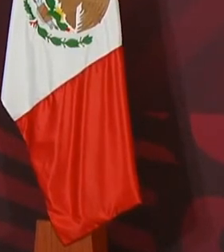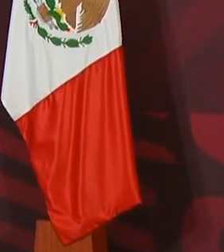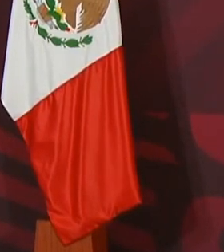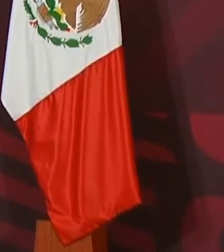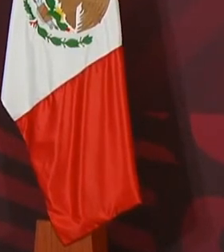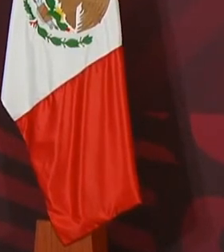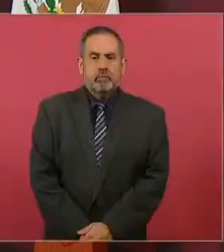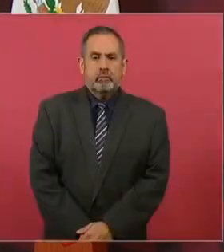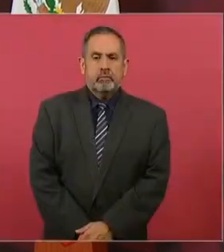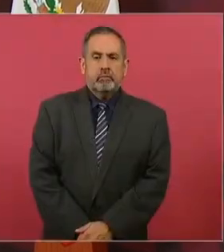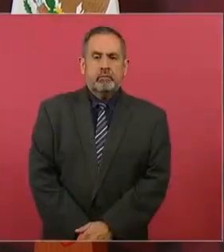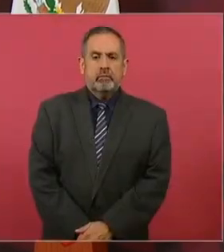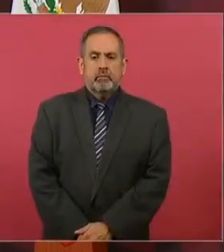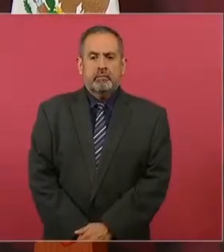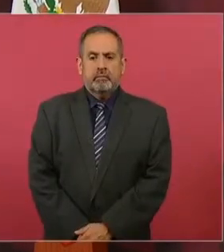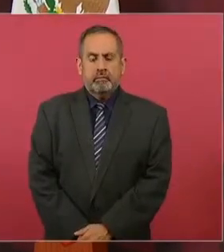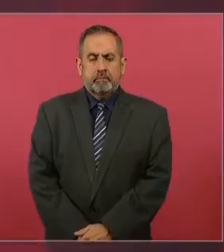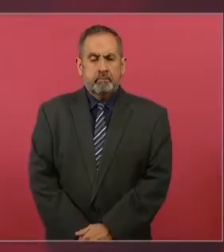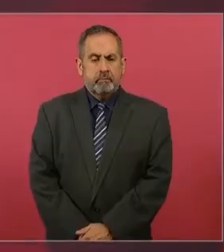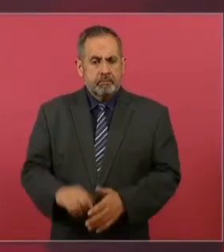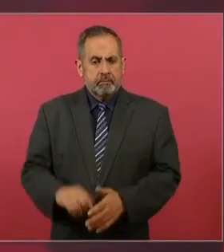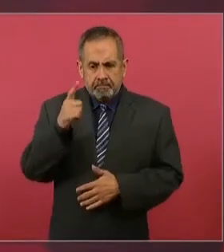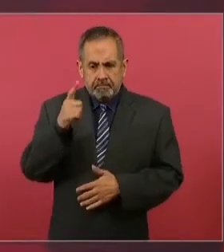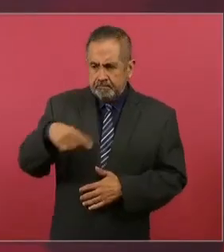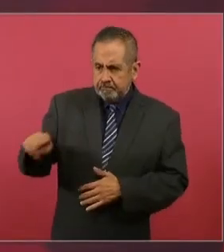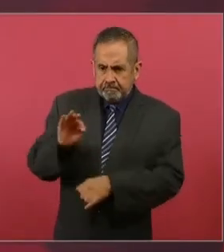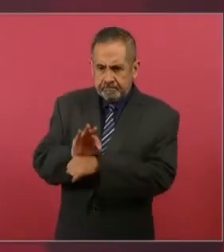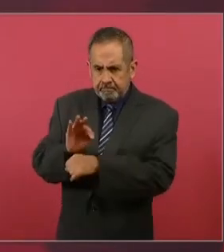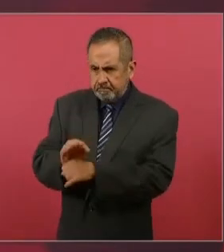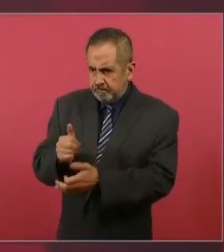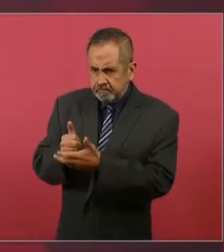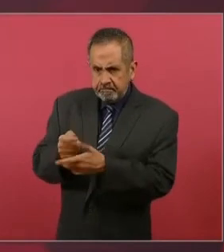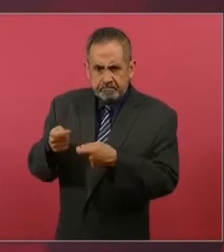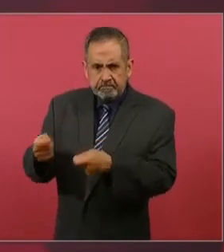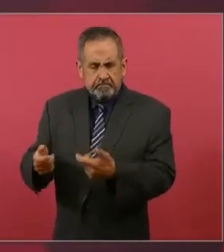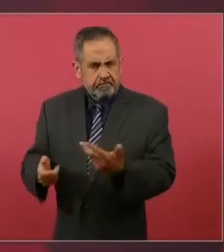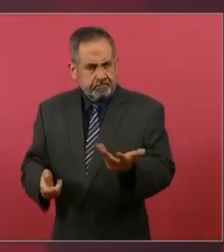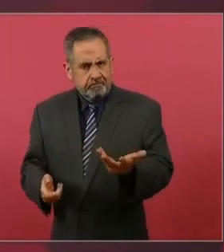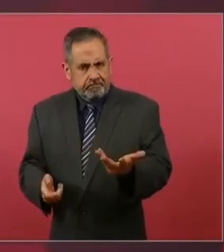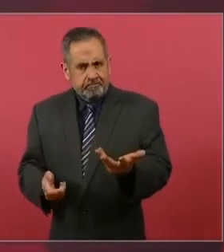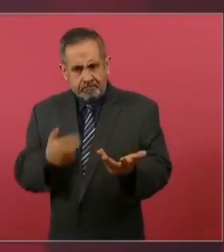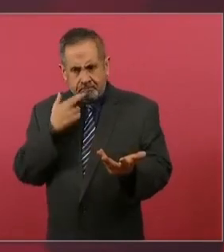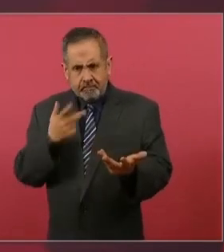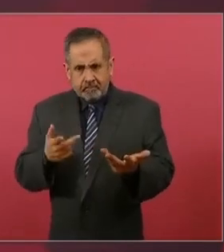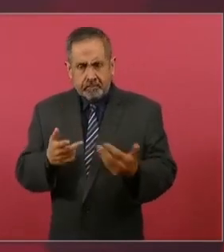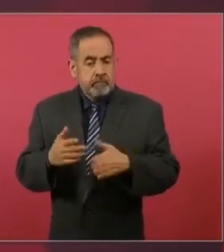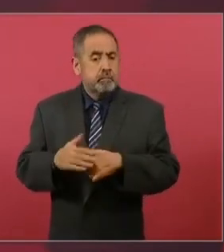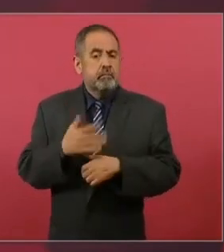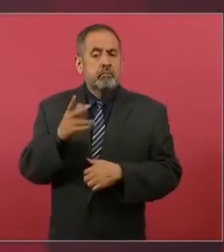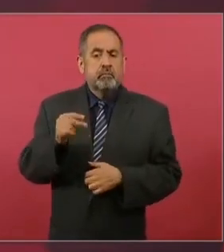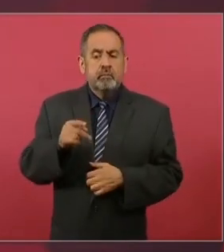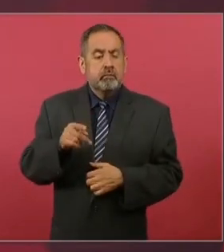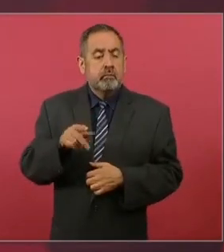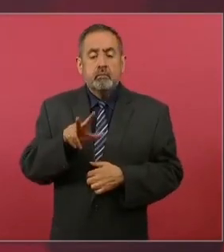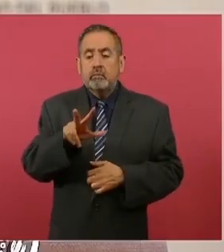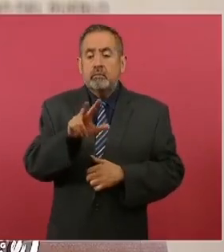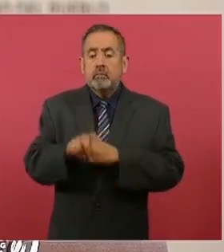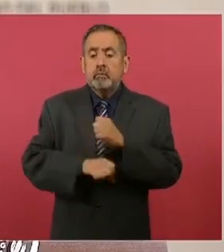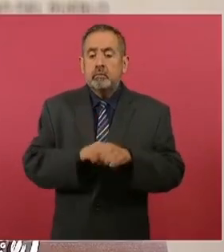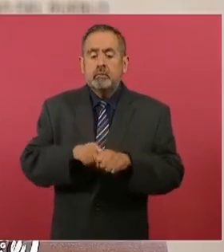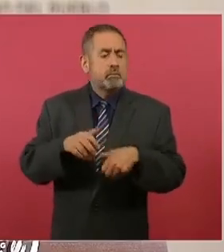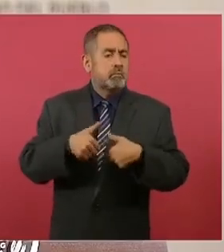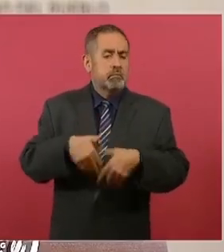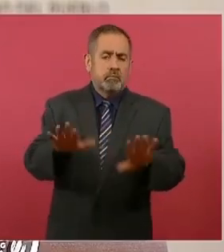¿Por qué no hacen algo por eso? Que en vez de que se vayan a los 18 años,